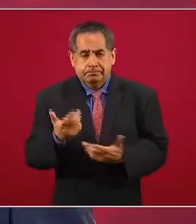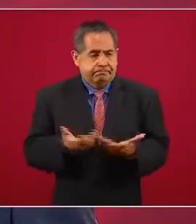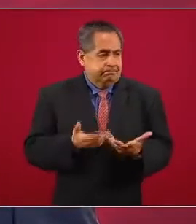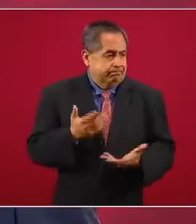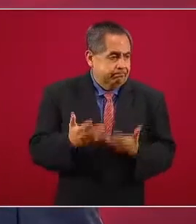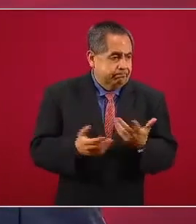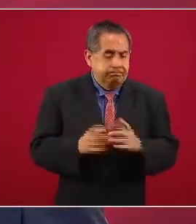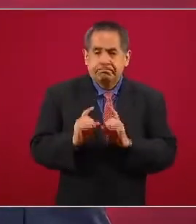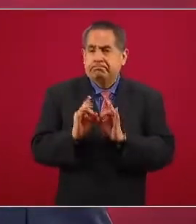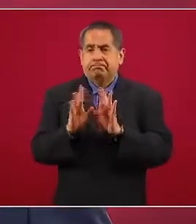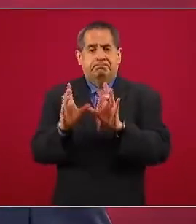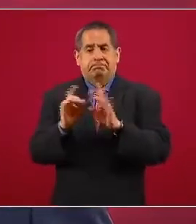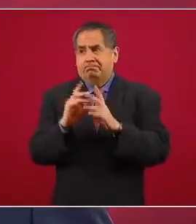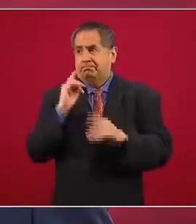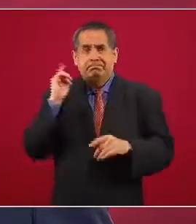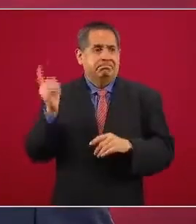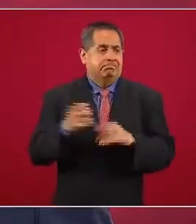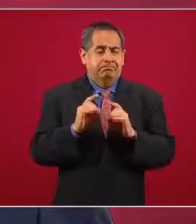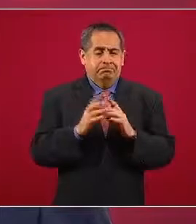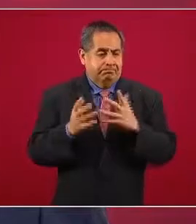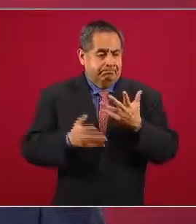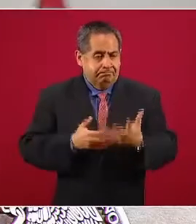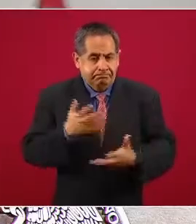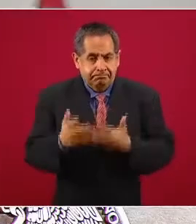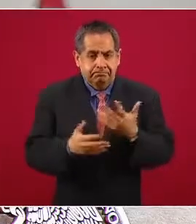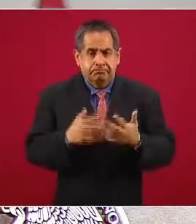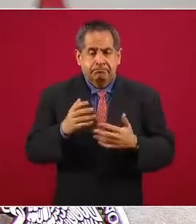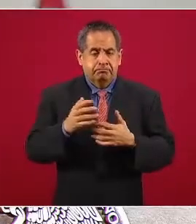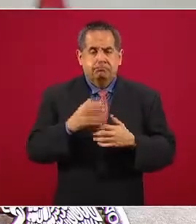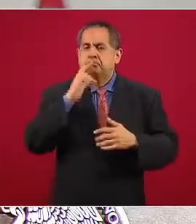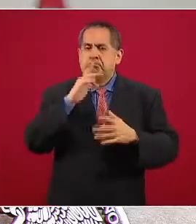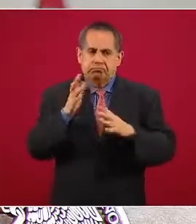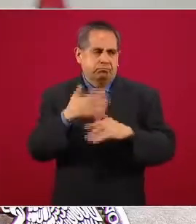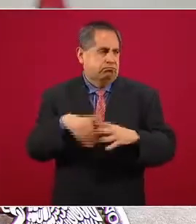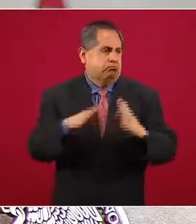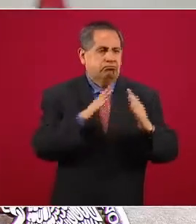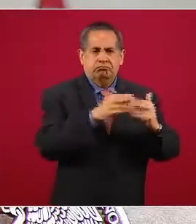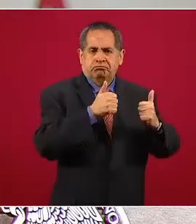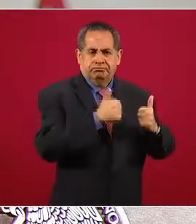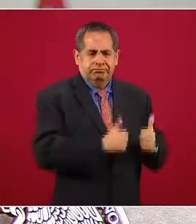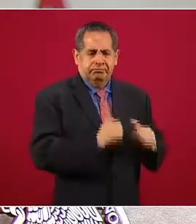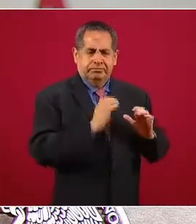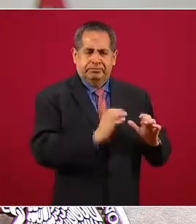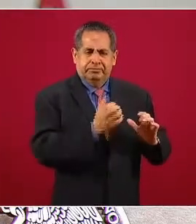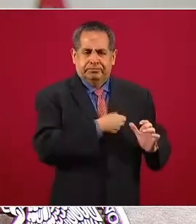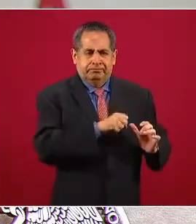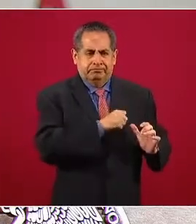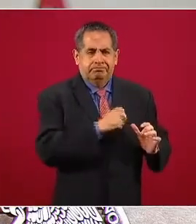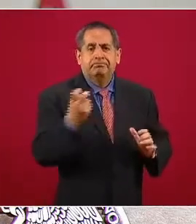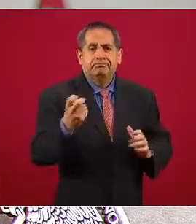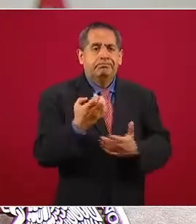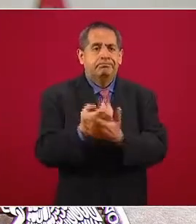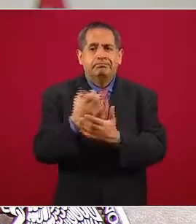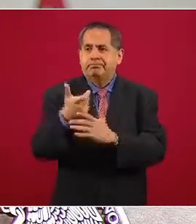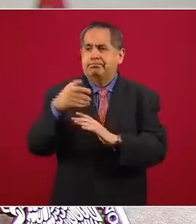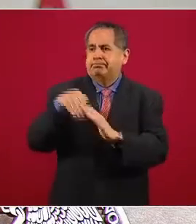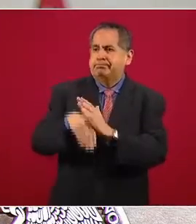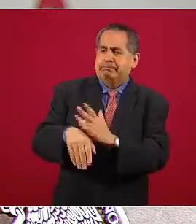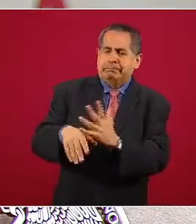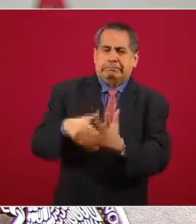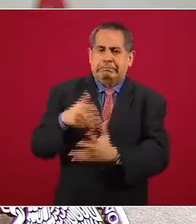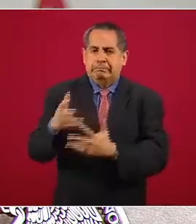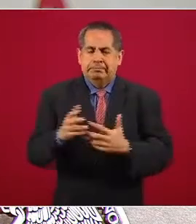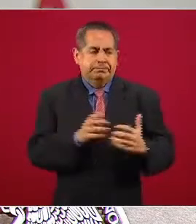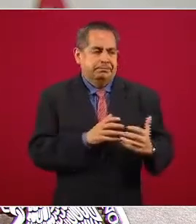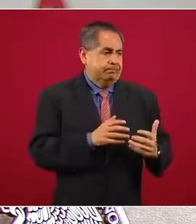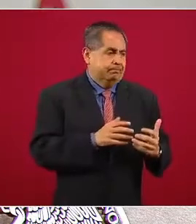no la buscamos. La hicimos porque vimos el bienestar óptimo de la gente, de nuestros mexicanos, y esto nos